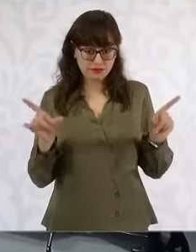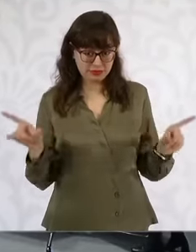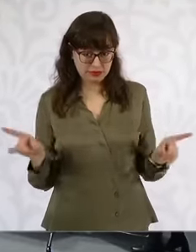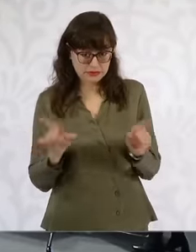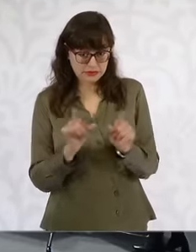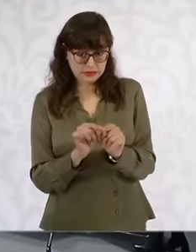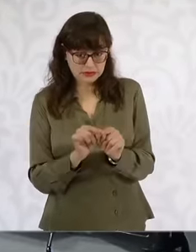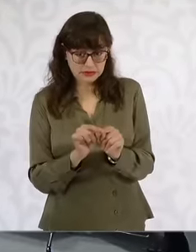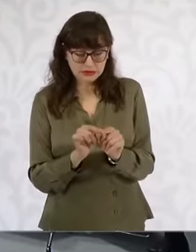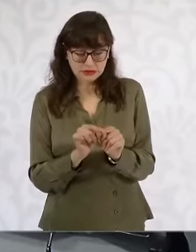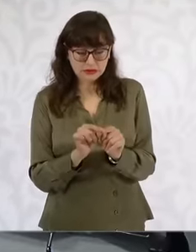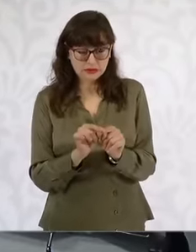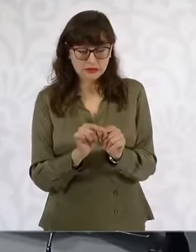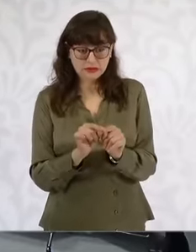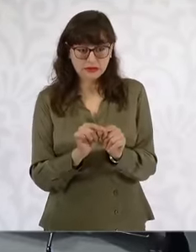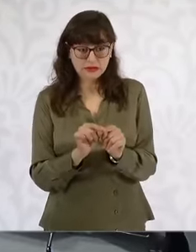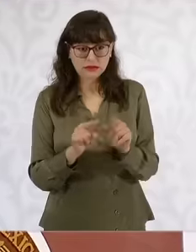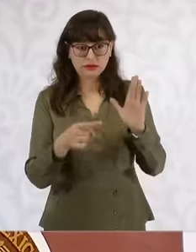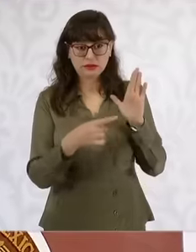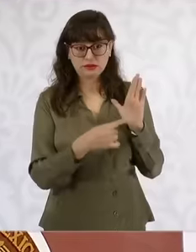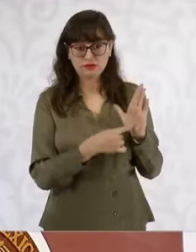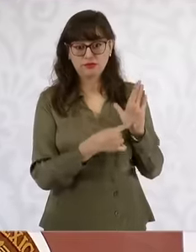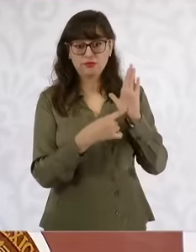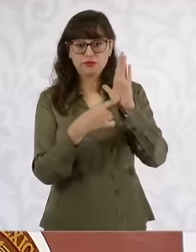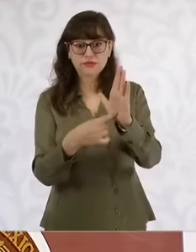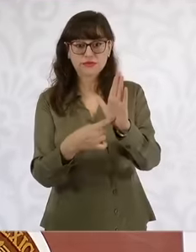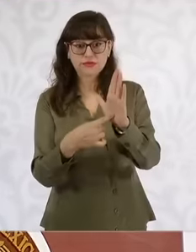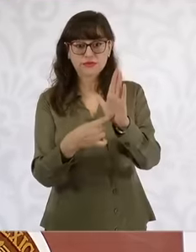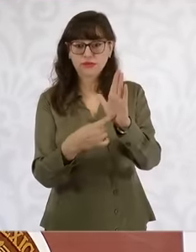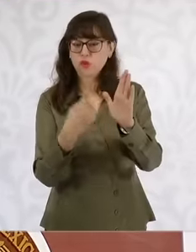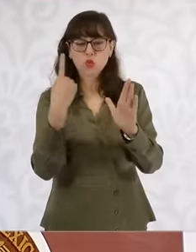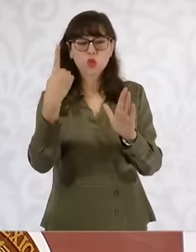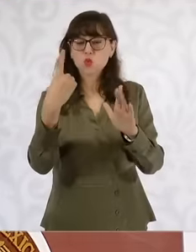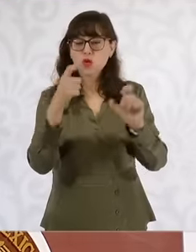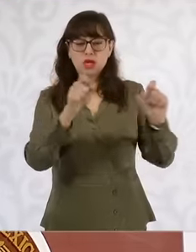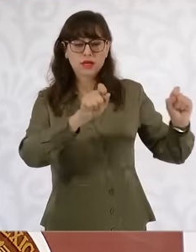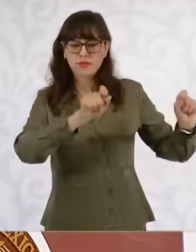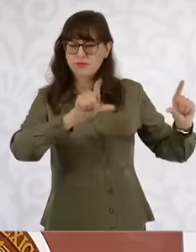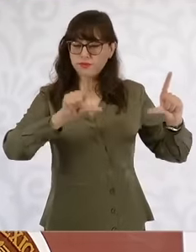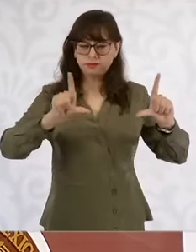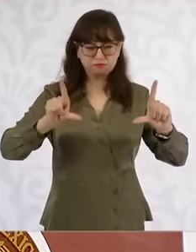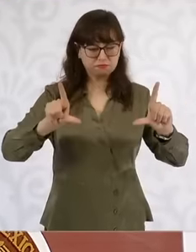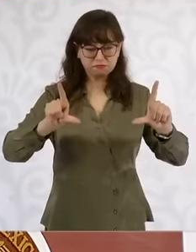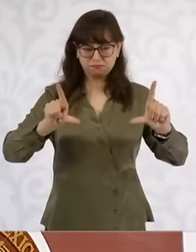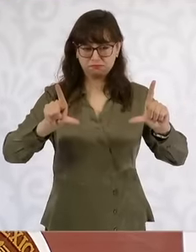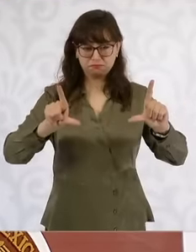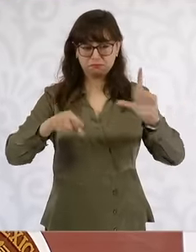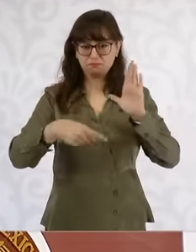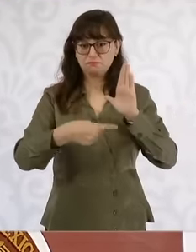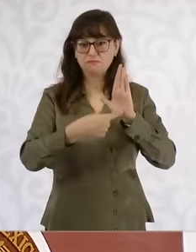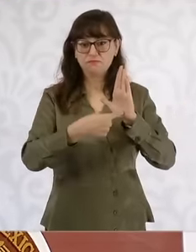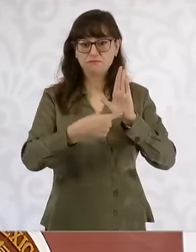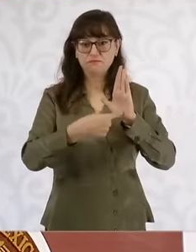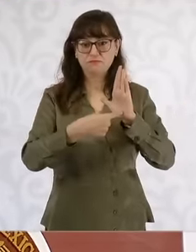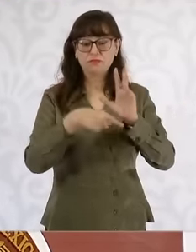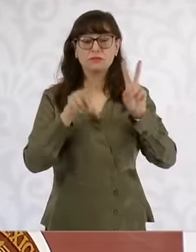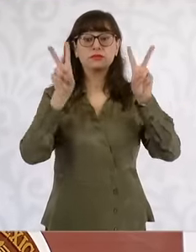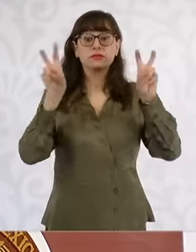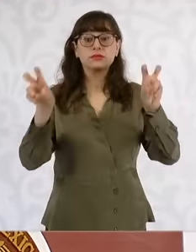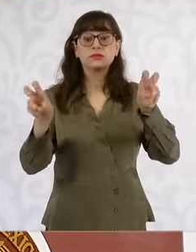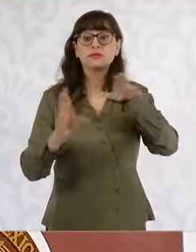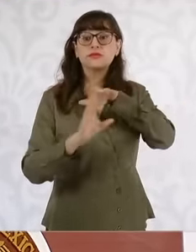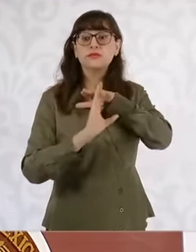brevemente para presentarles una única gráfica de cómo va el tema